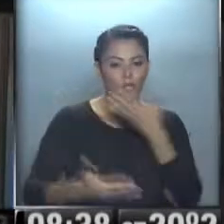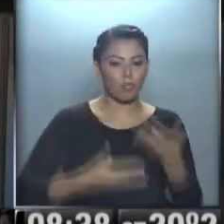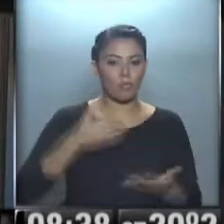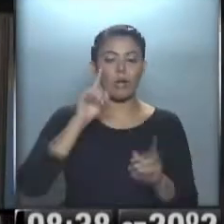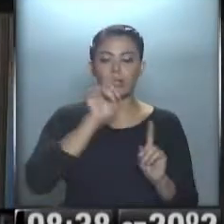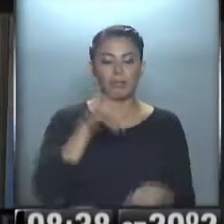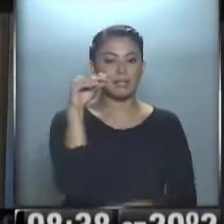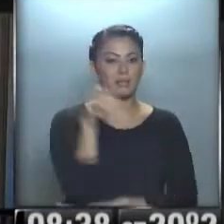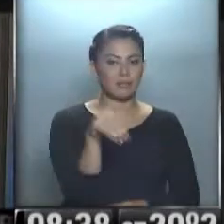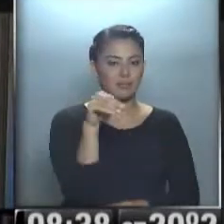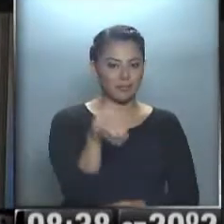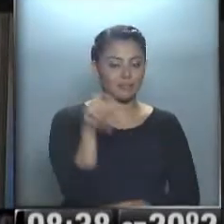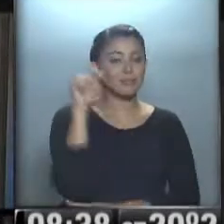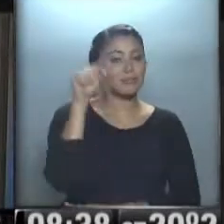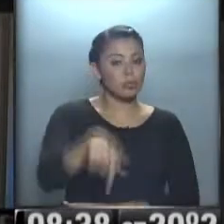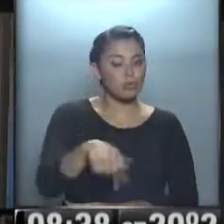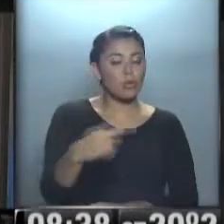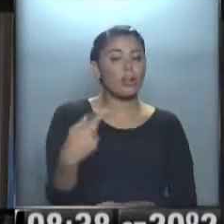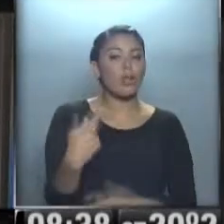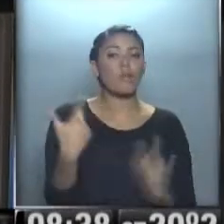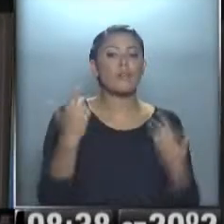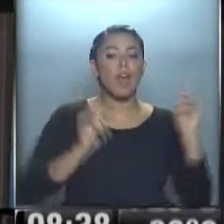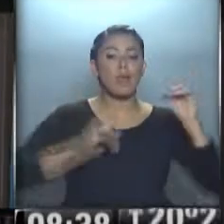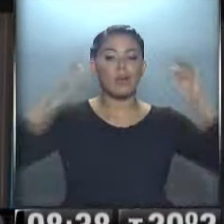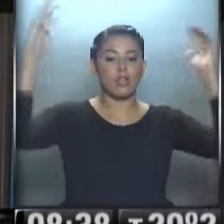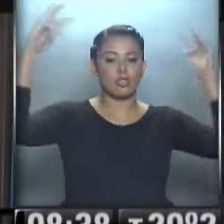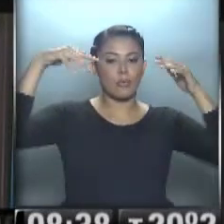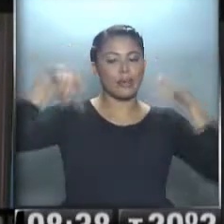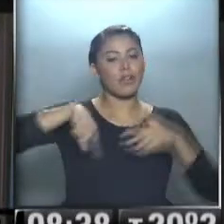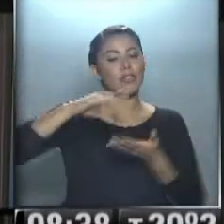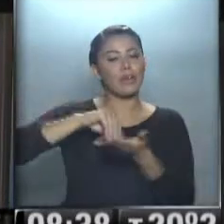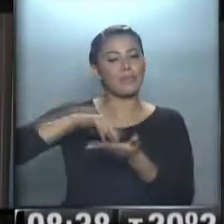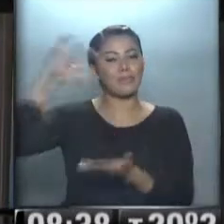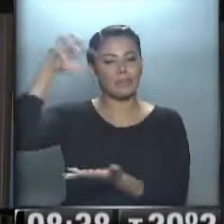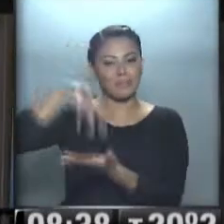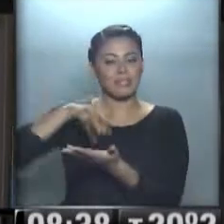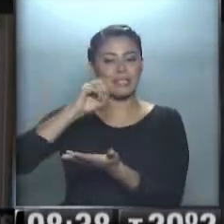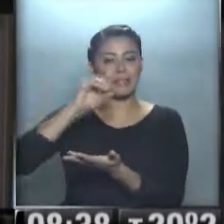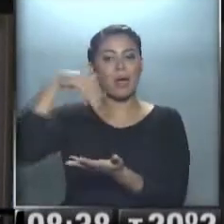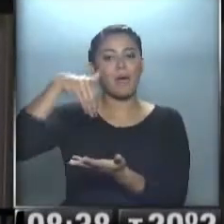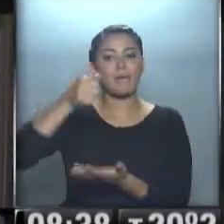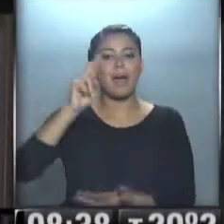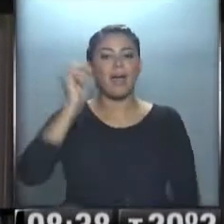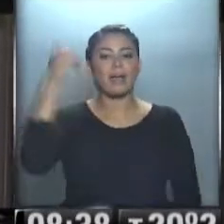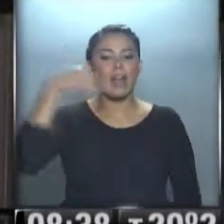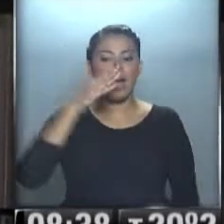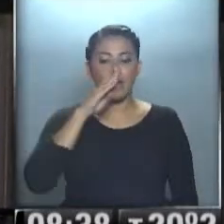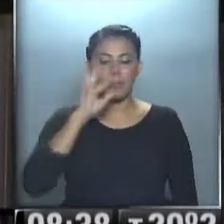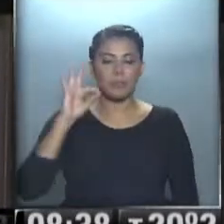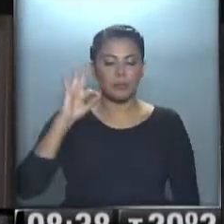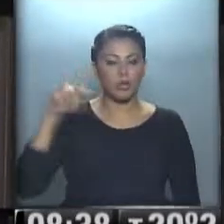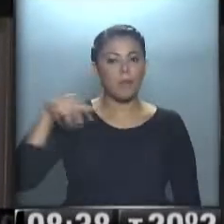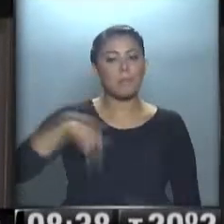de santa cruz la probabilidad de alguna lluvia marambio en el sector antártico argentino la máxima